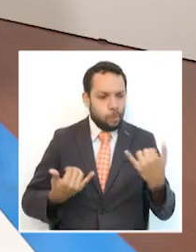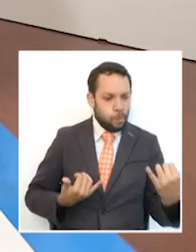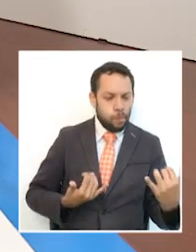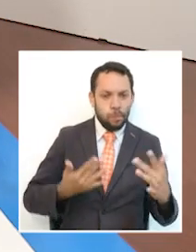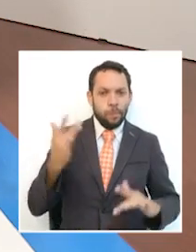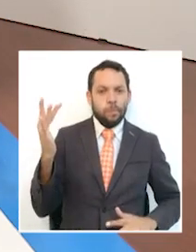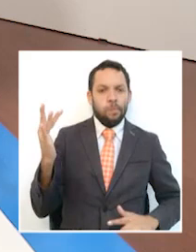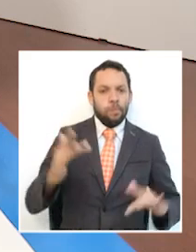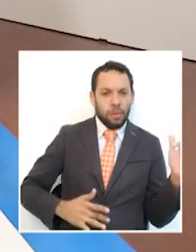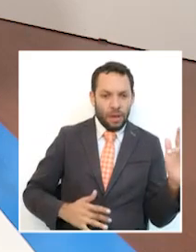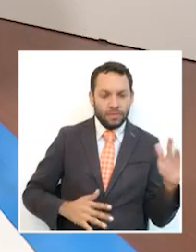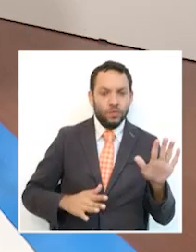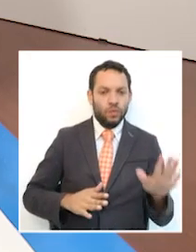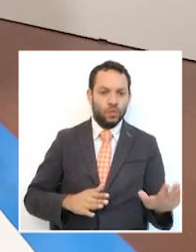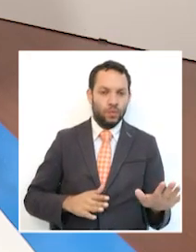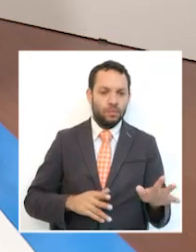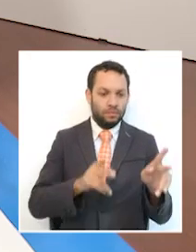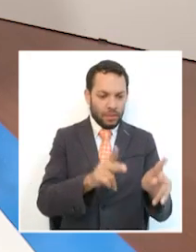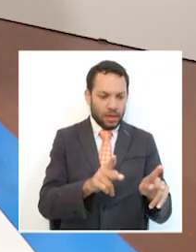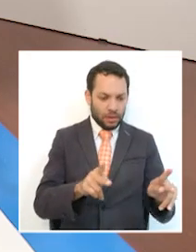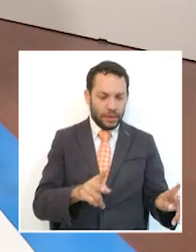y contra todas las personas